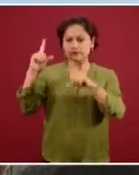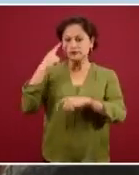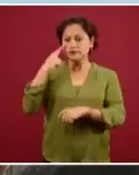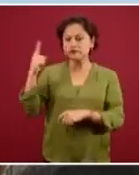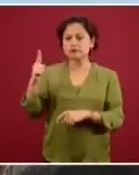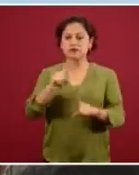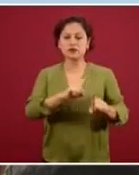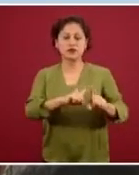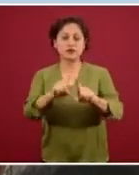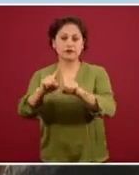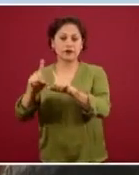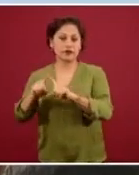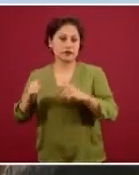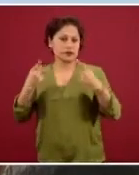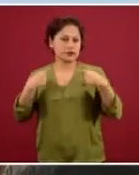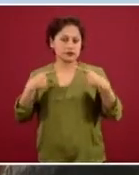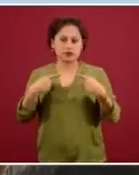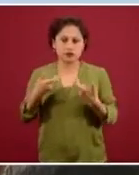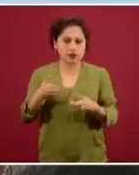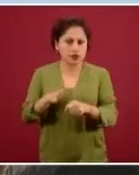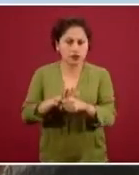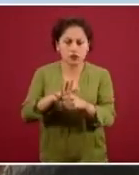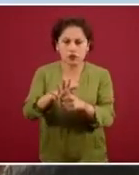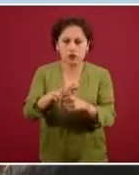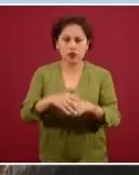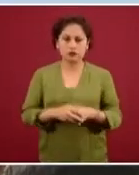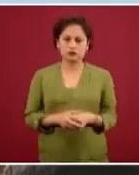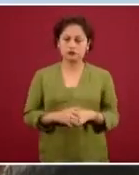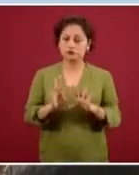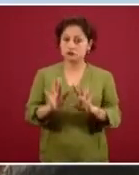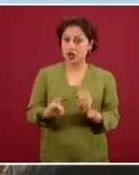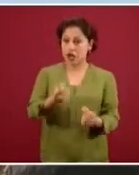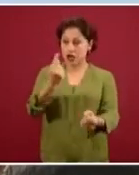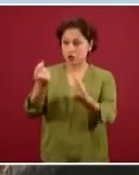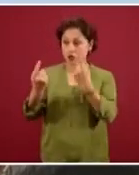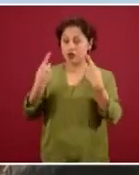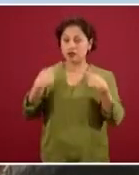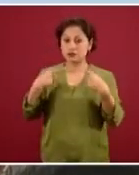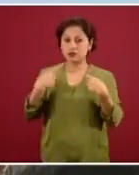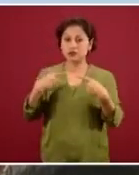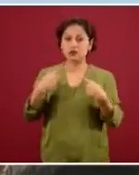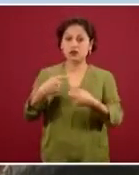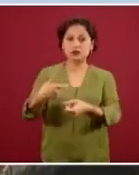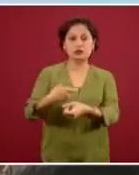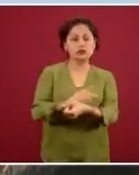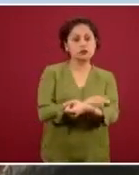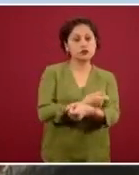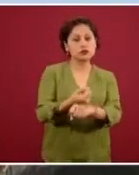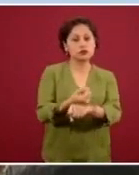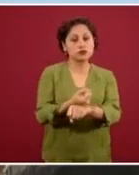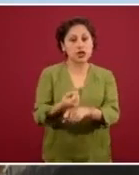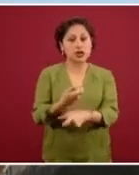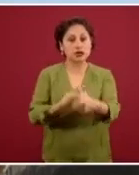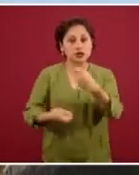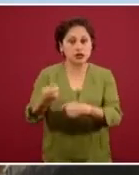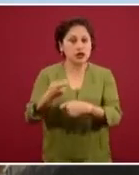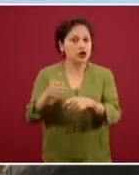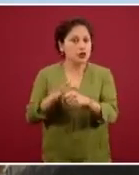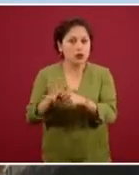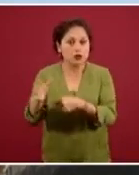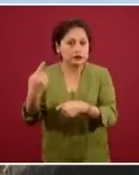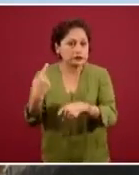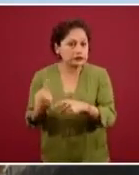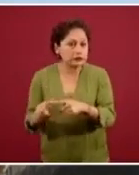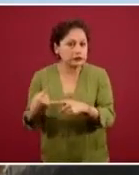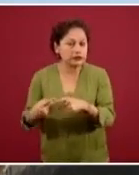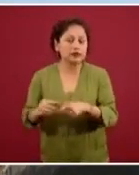grupos que requieren de la transfusión de manera frecuente y de manera urgente. Primer grupo, los